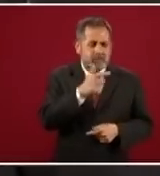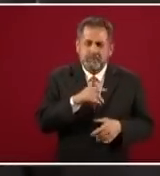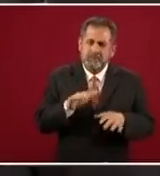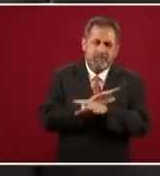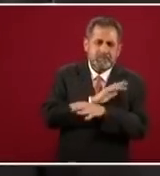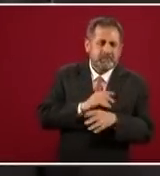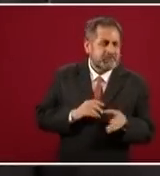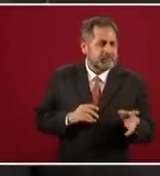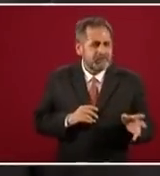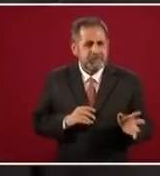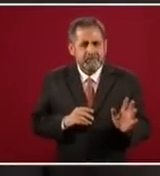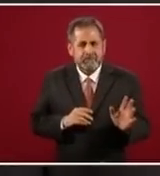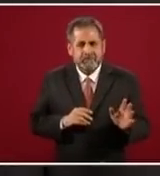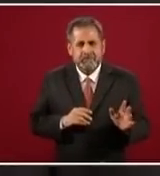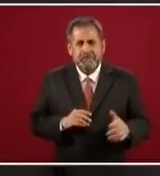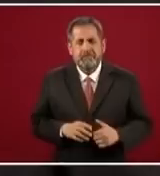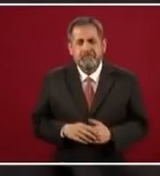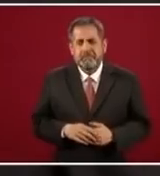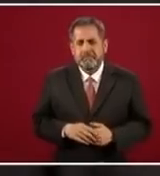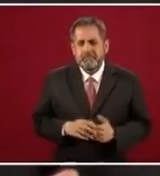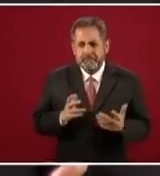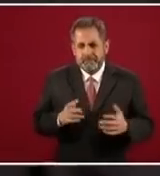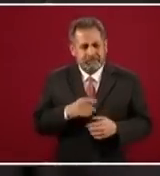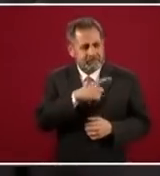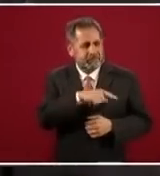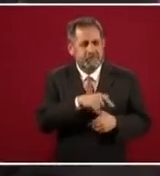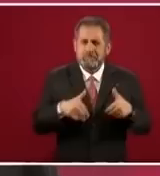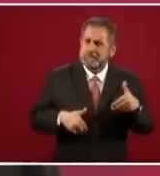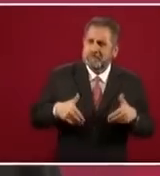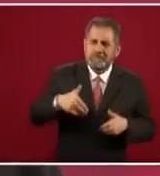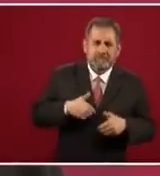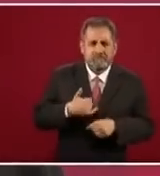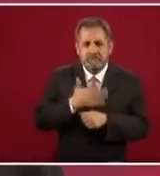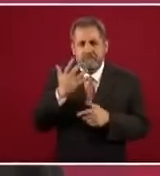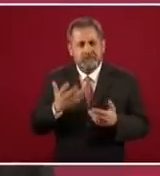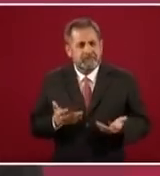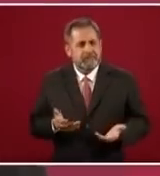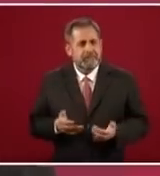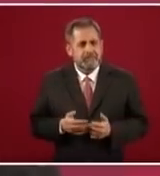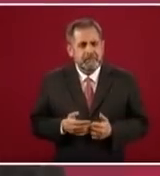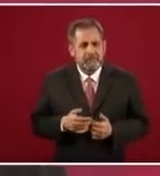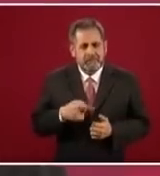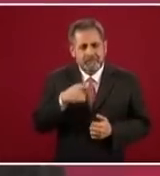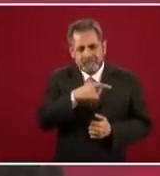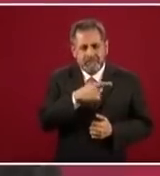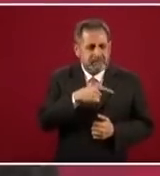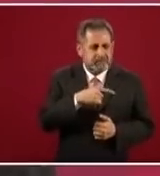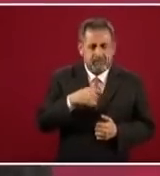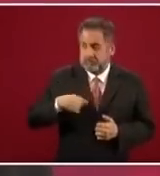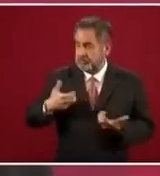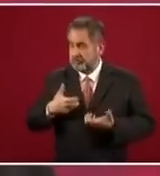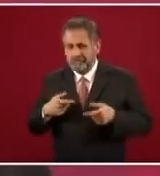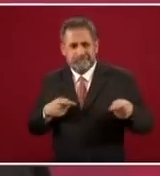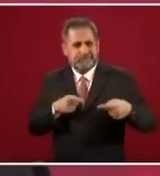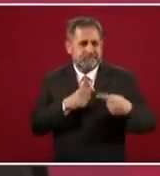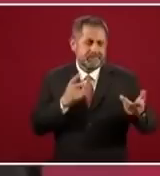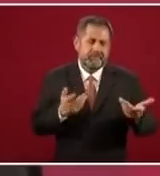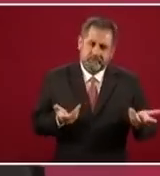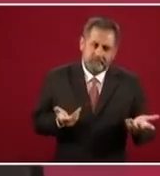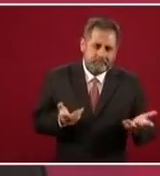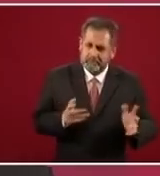cambios, los que están molestos por lo que hacemos. Entonces,